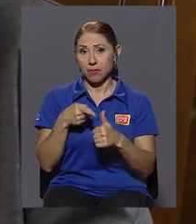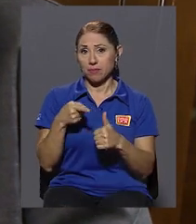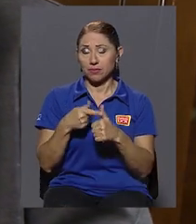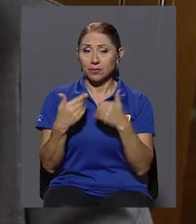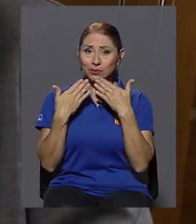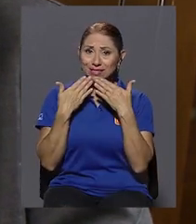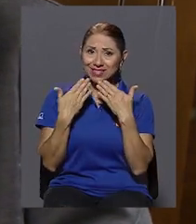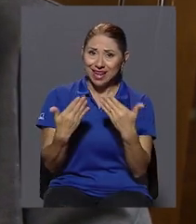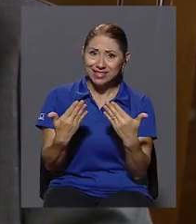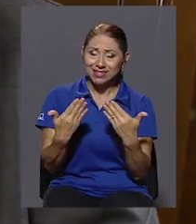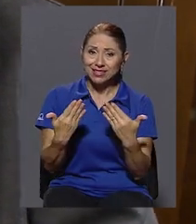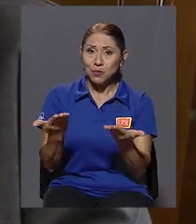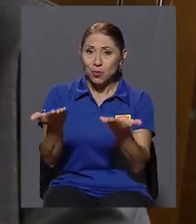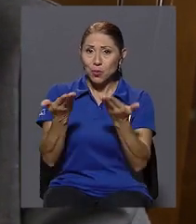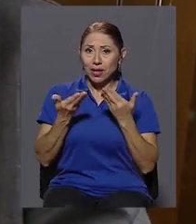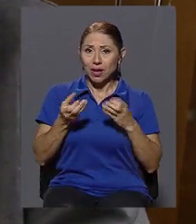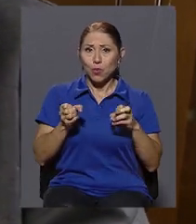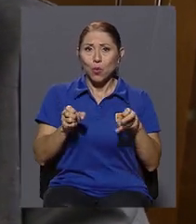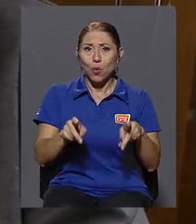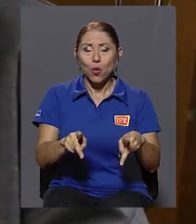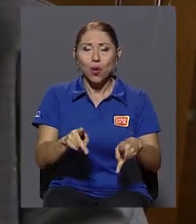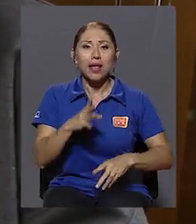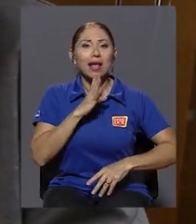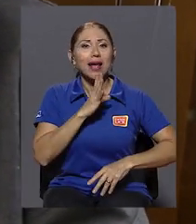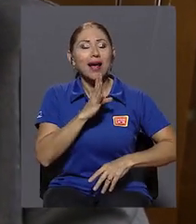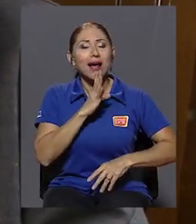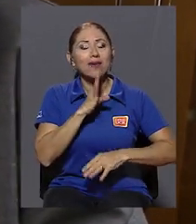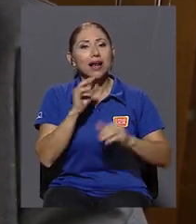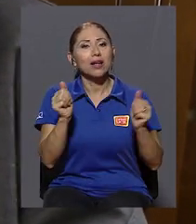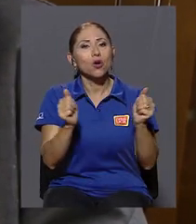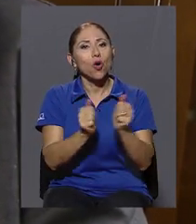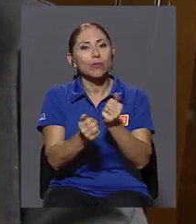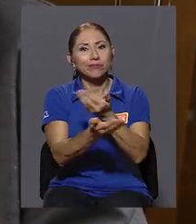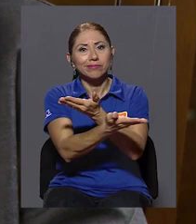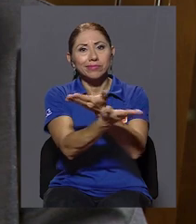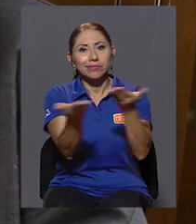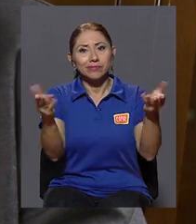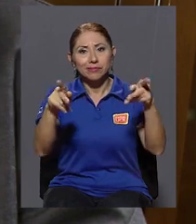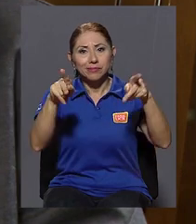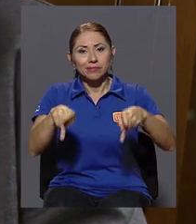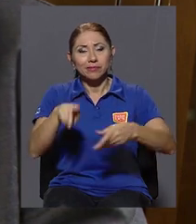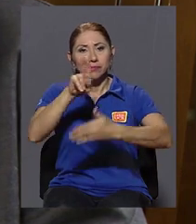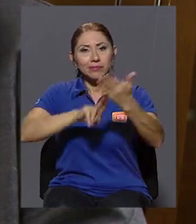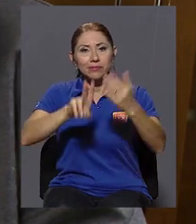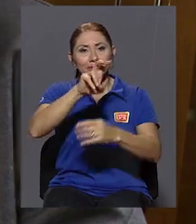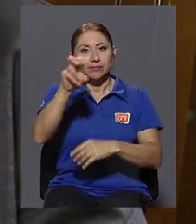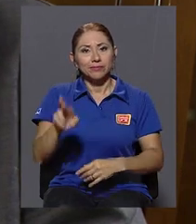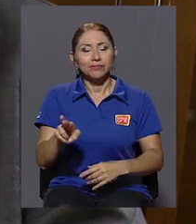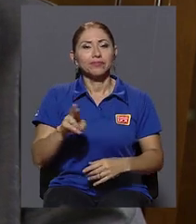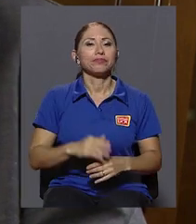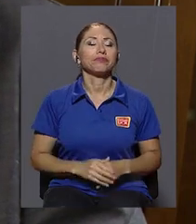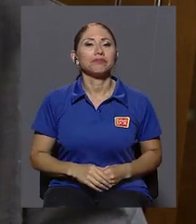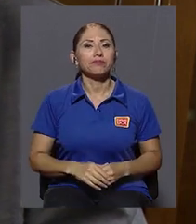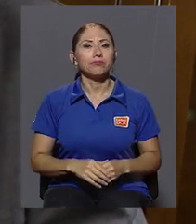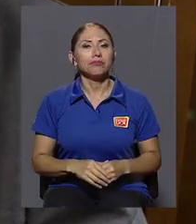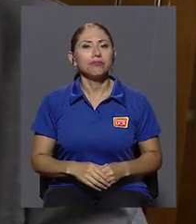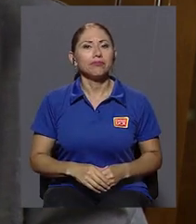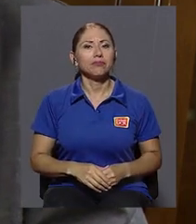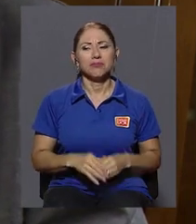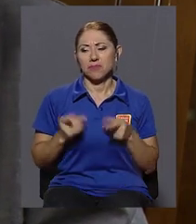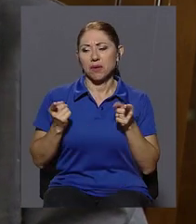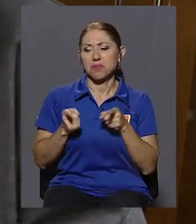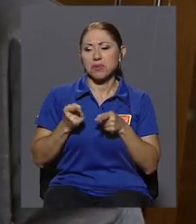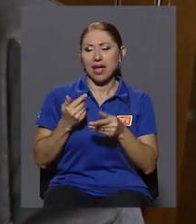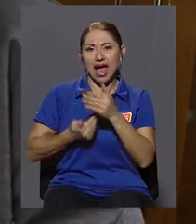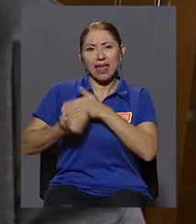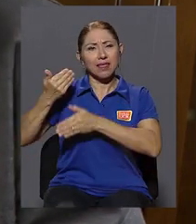gracias por esta oportunidad de poder hablar con la audiencia de la Universidad de Costa Rica.